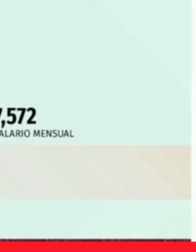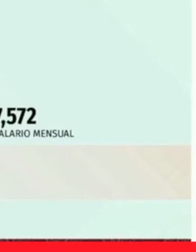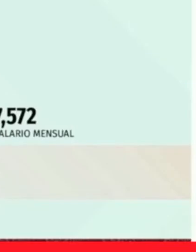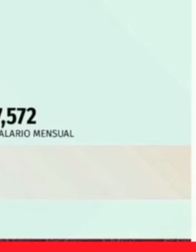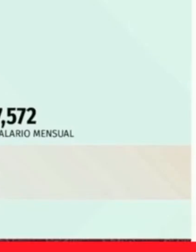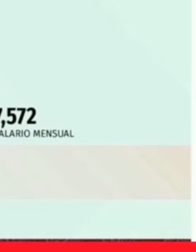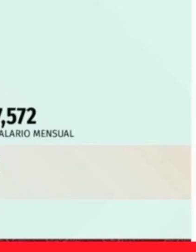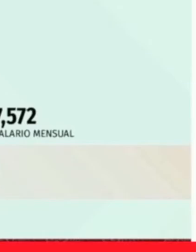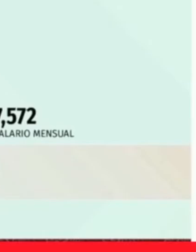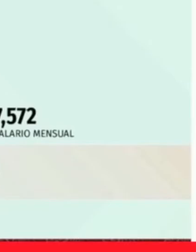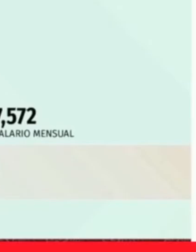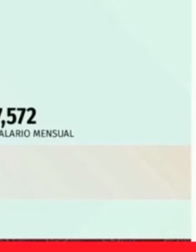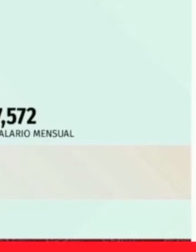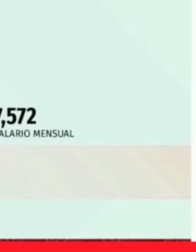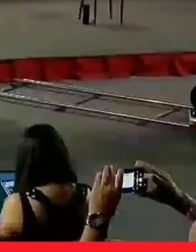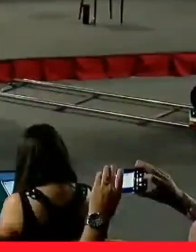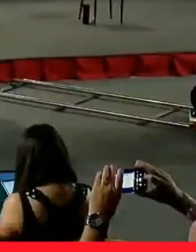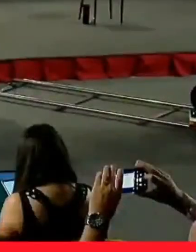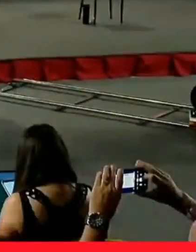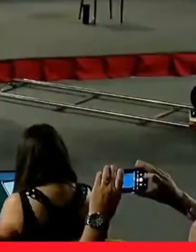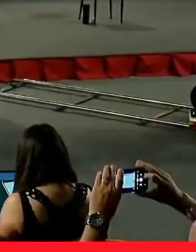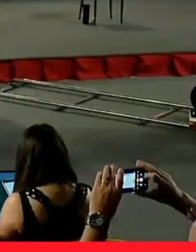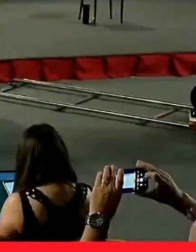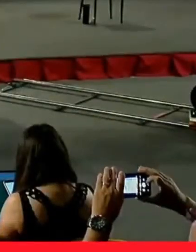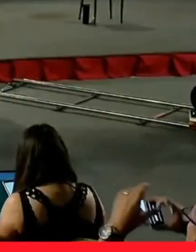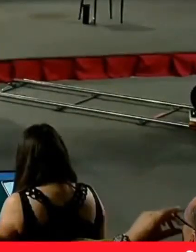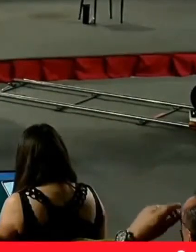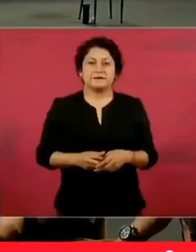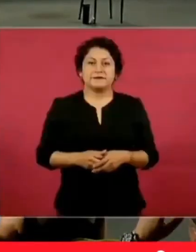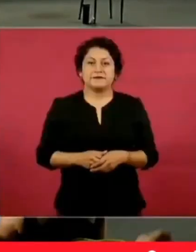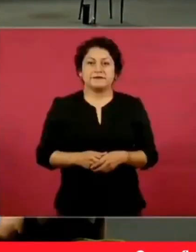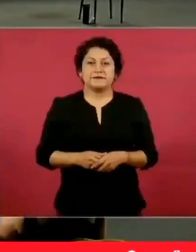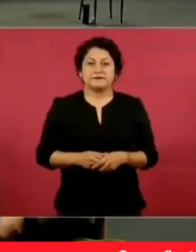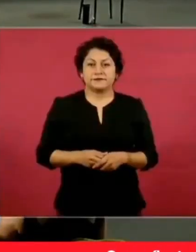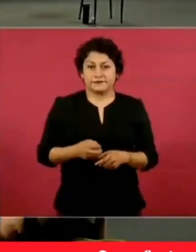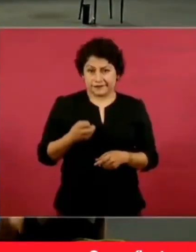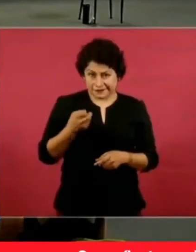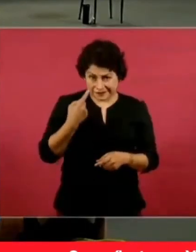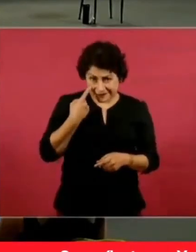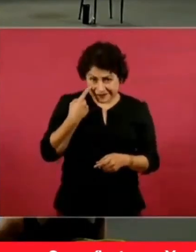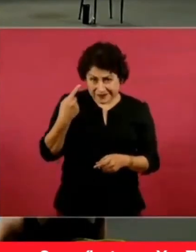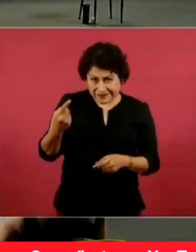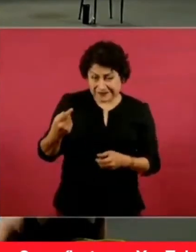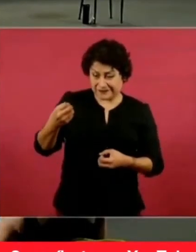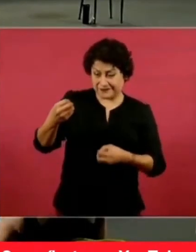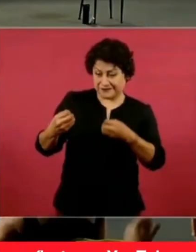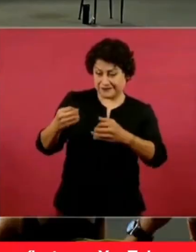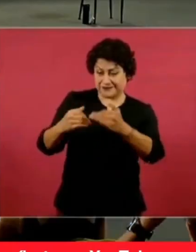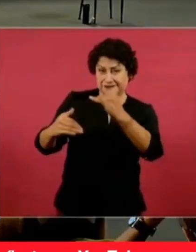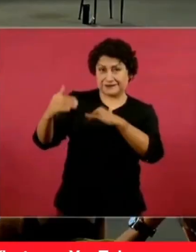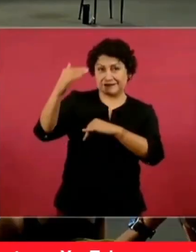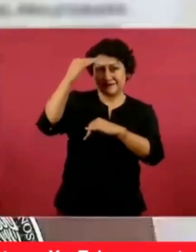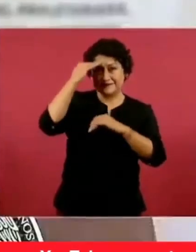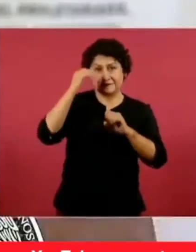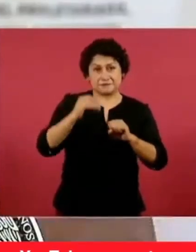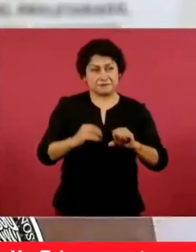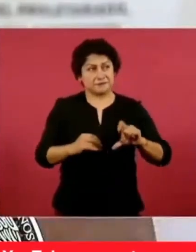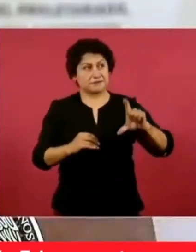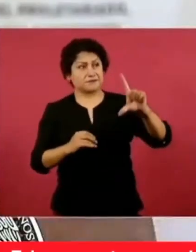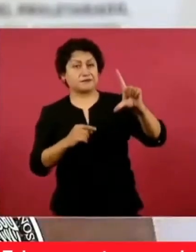inconstitucionales, porque nadie puede ganar más que el presidente de la República.